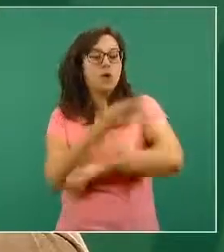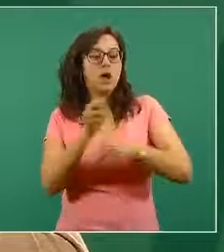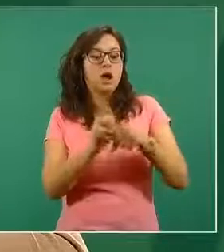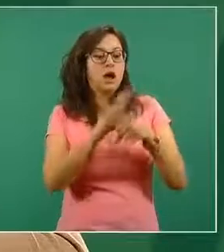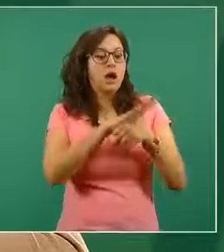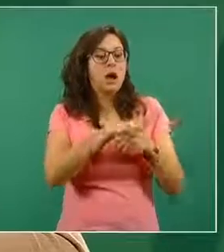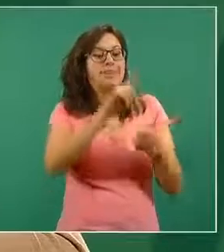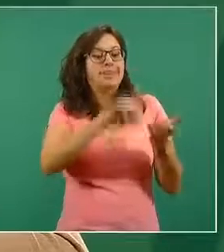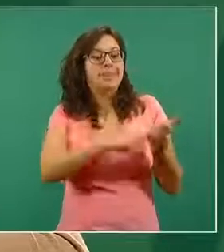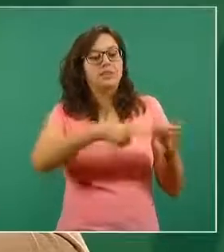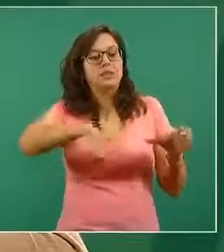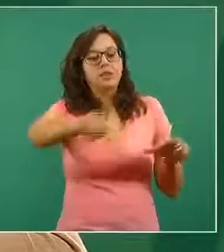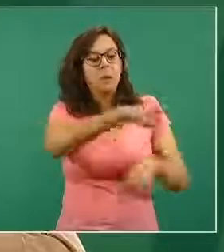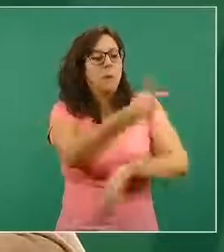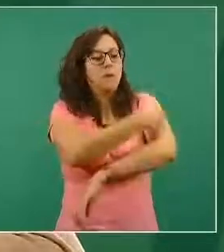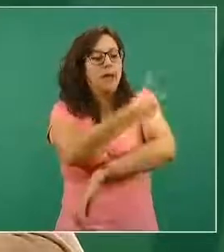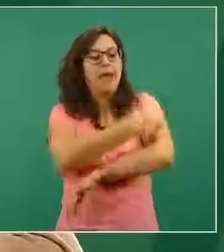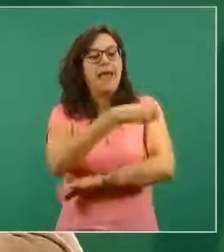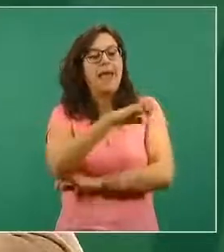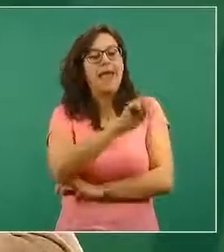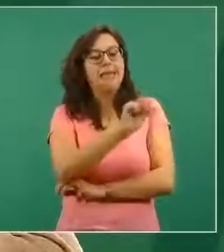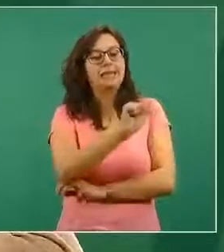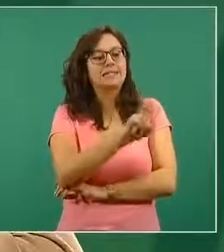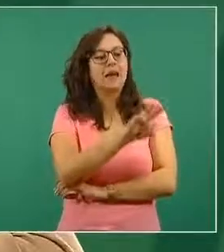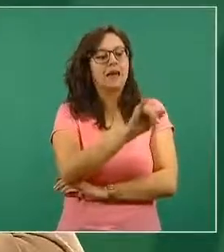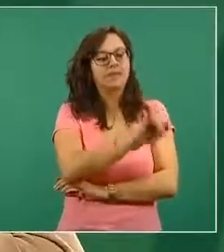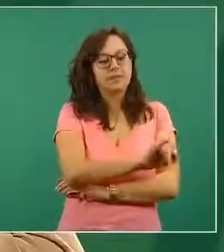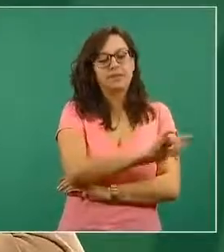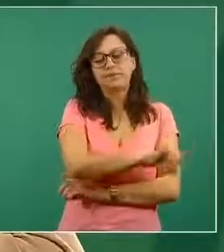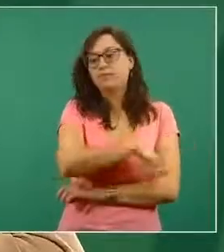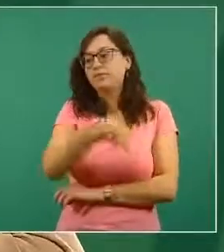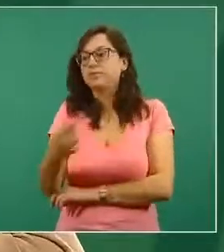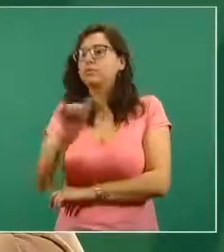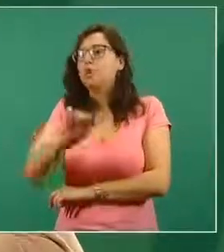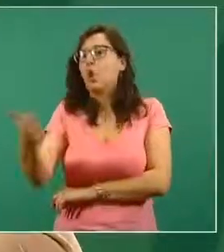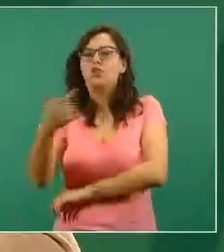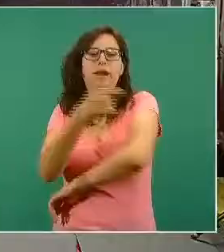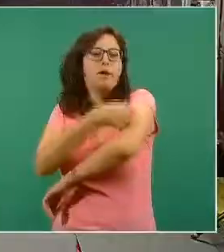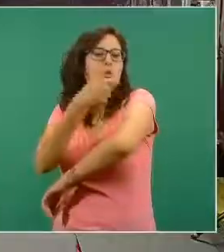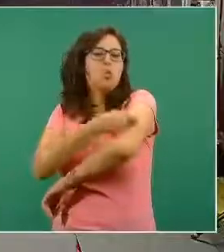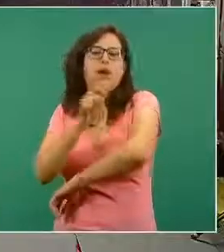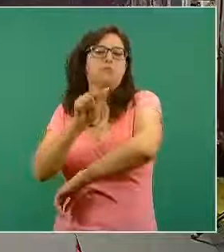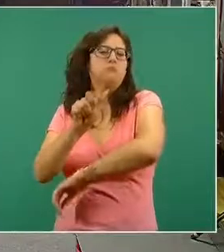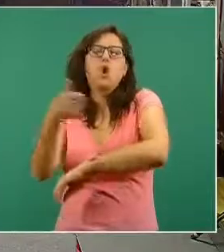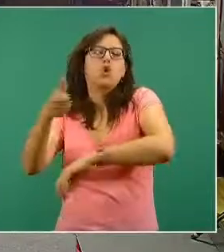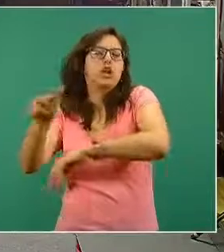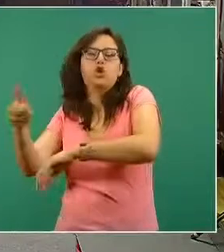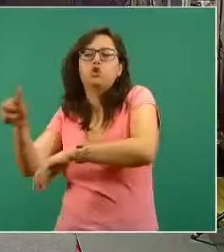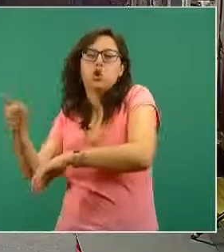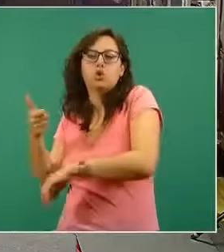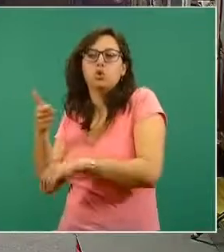en comparación de otras vacunas que ya se aplican en el Sistema Nacional de Salud.